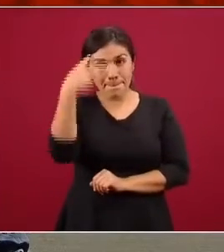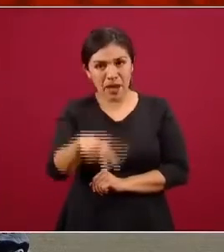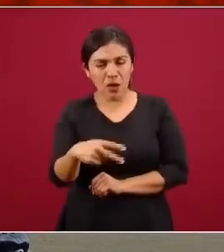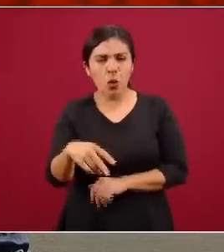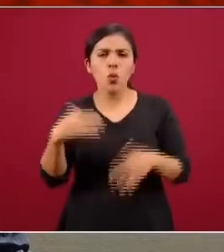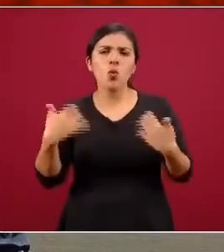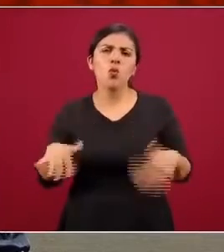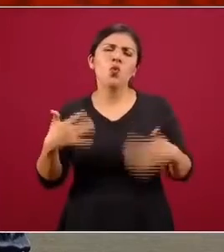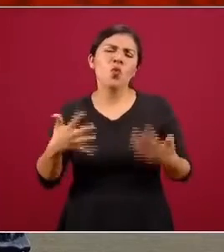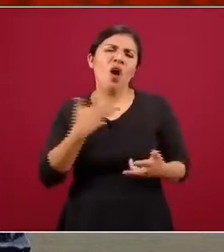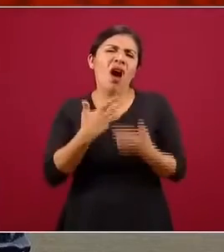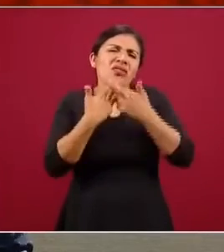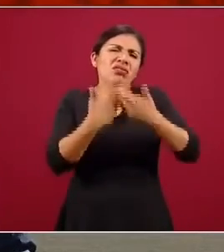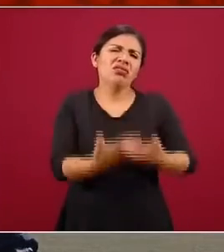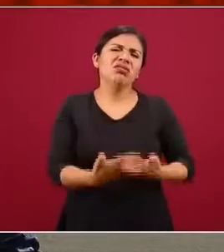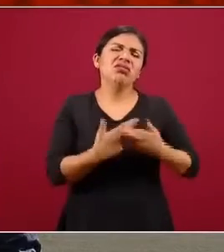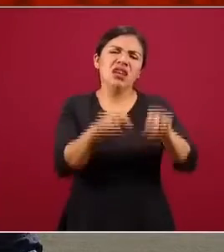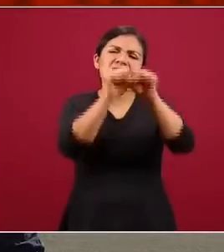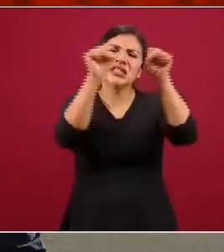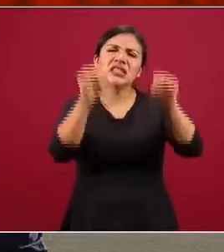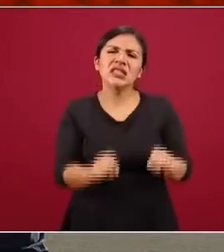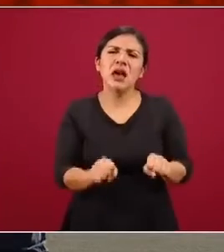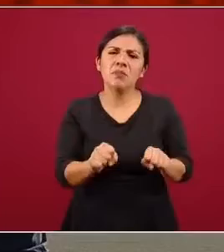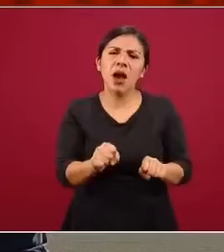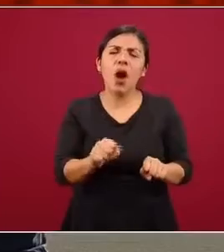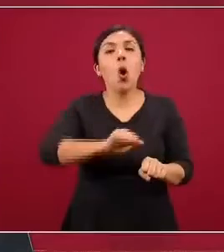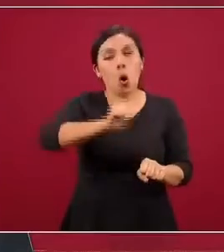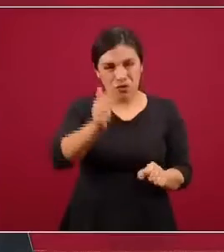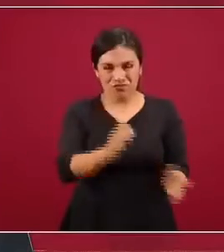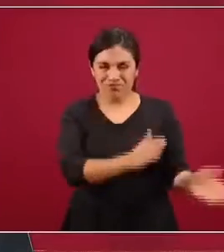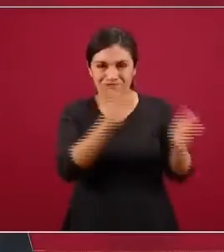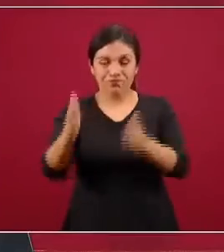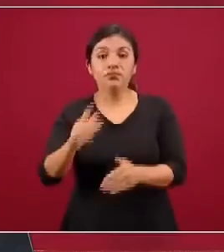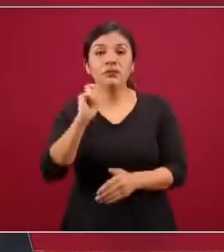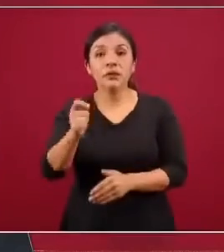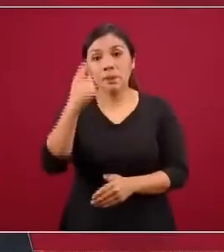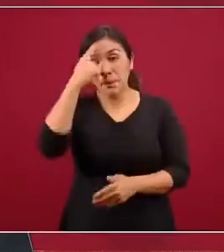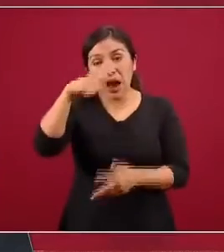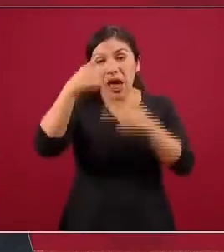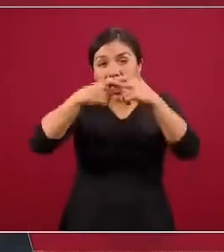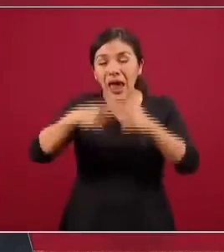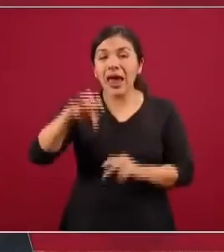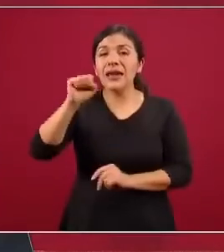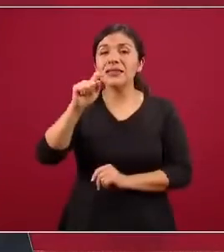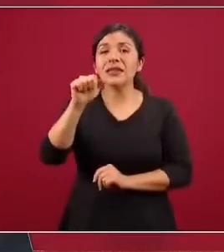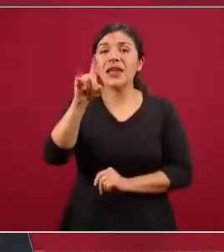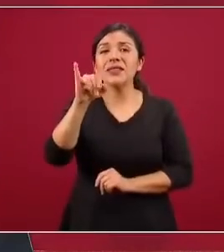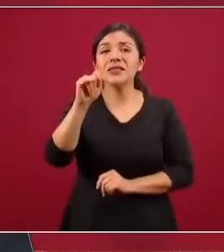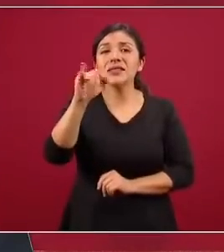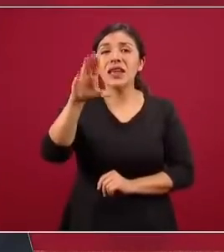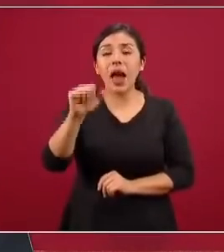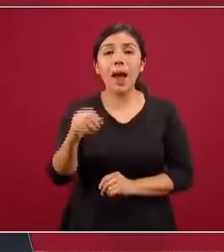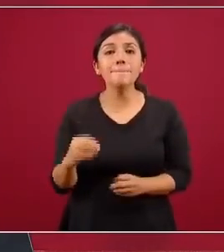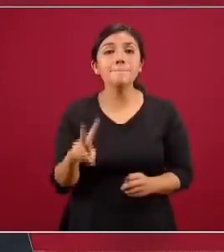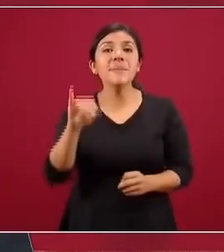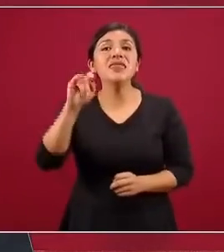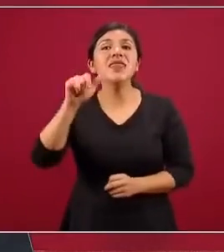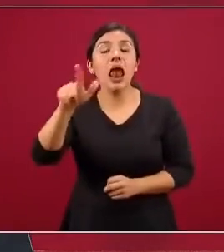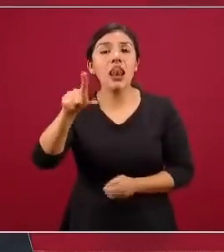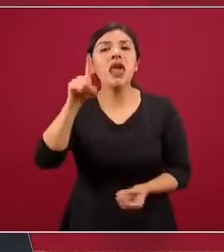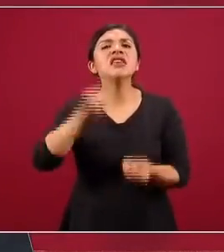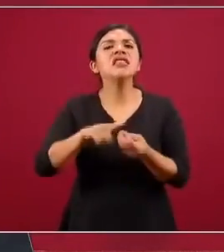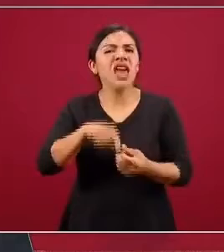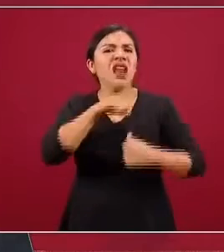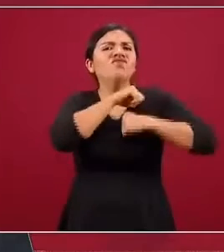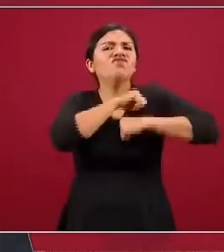un muy robusto sistema de, ahora vamos a la otra parte, de estadísticas vitales. ¿Quién gobierna